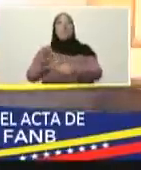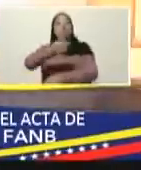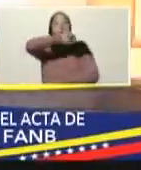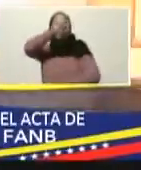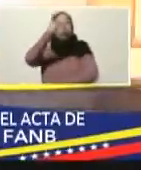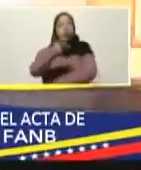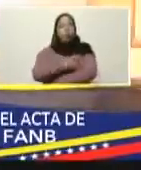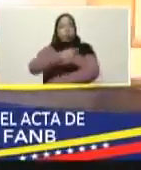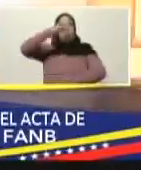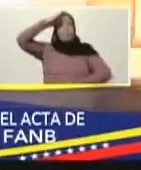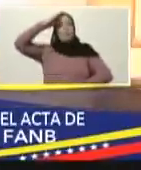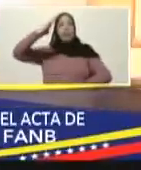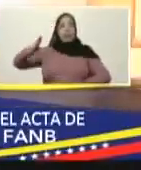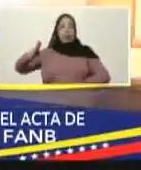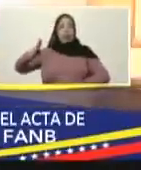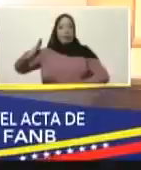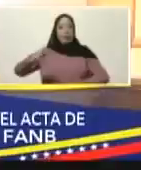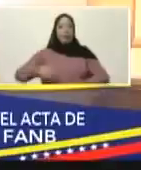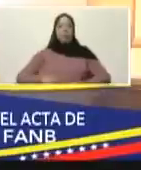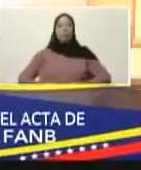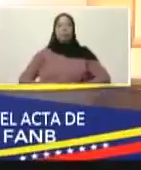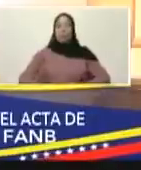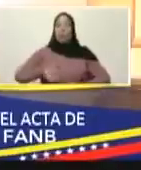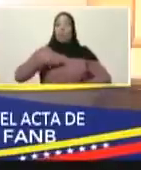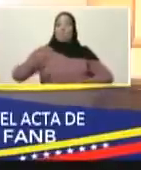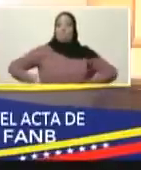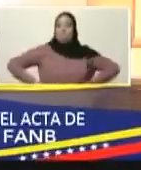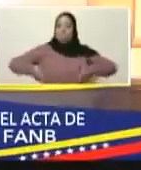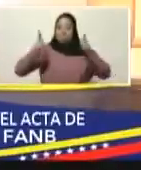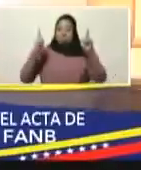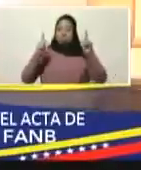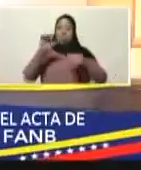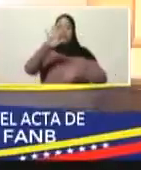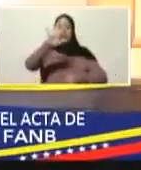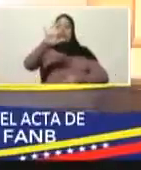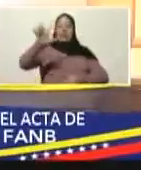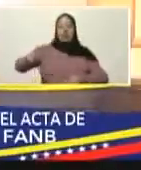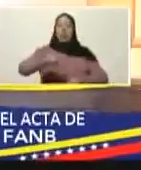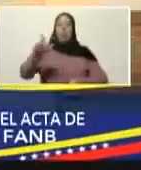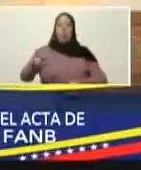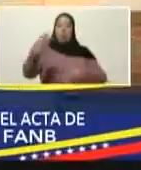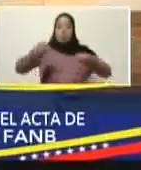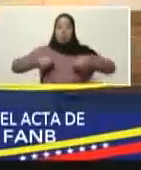fuerza militar de Venezuela. ¡Que viva el 5 de julio! ¡Adelante!